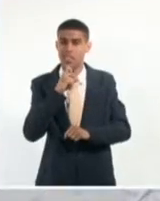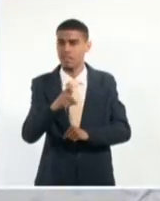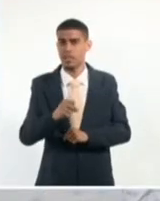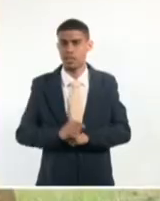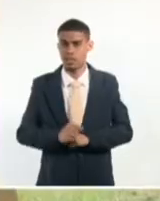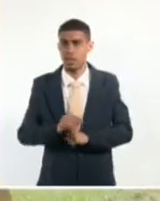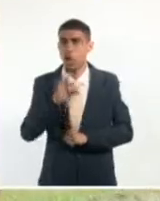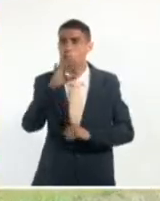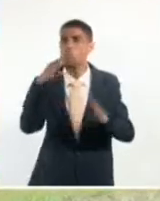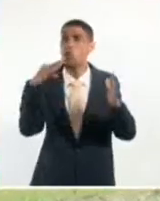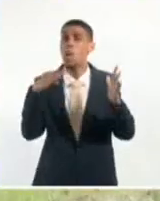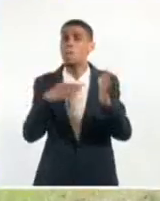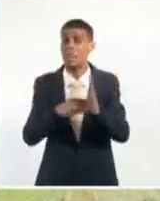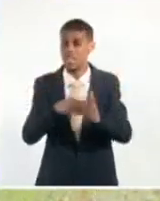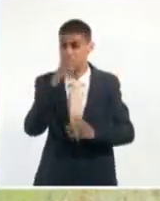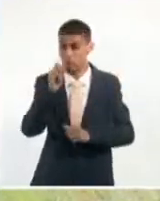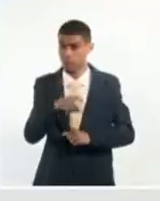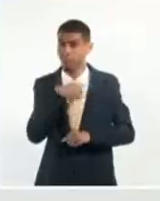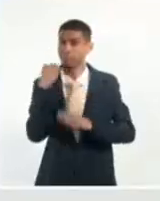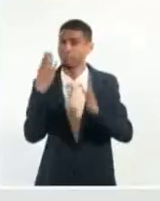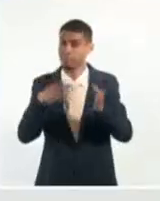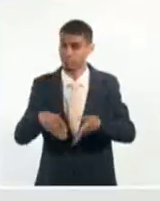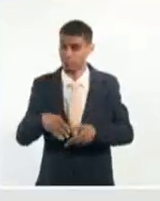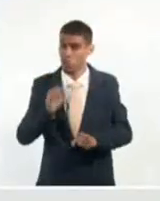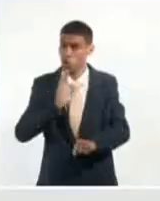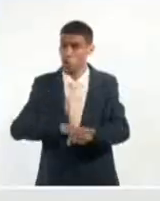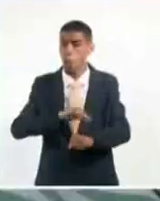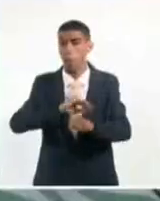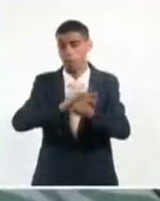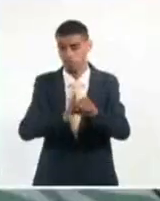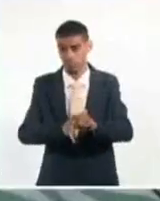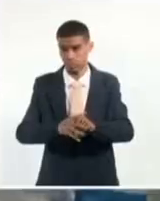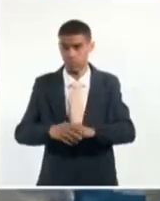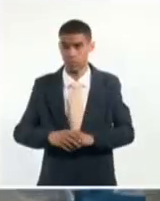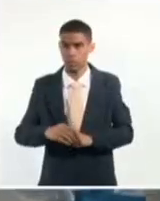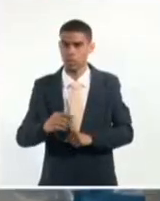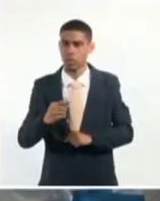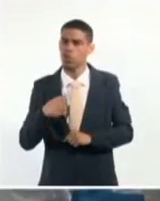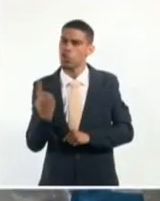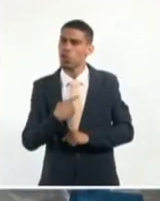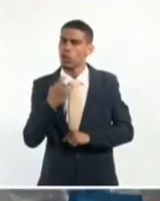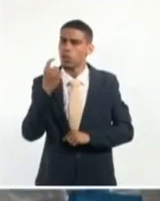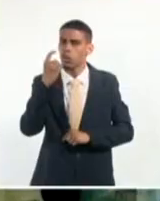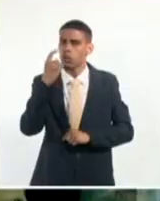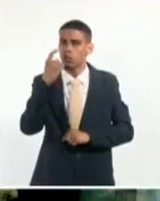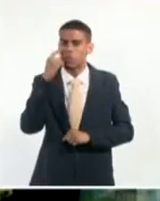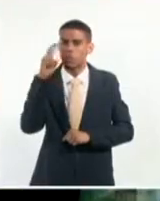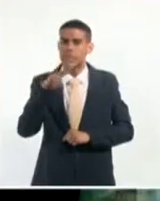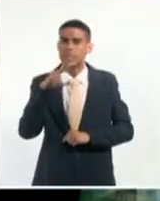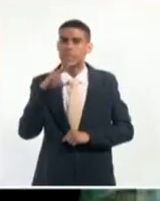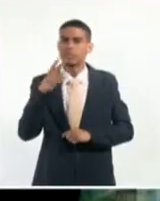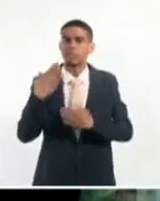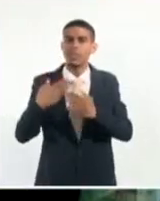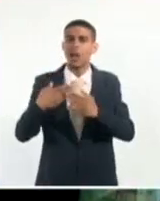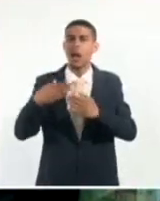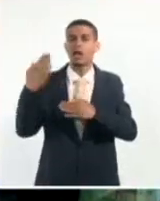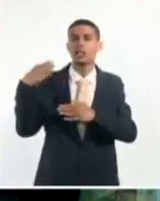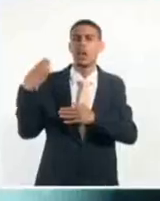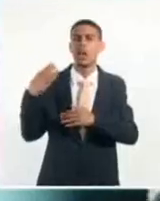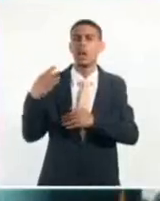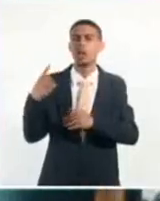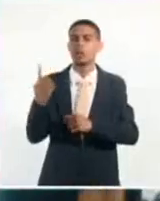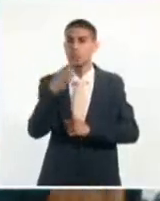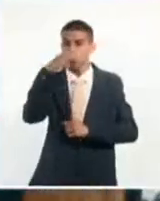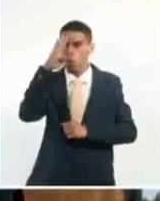8.000 de sus hijos. Hoy miramos hacia atrás y dijimos, y pasamos todo eso, e hicimos todo eso. Parece que es mentira, pero lo